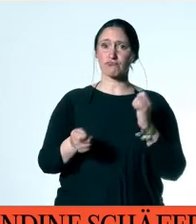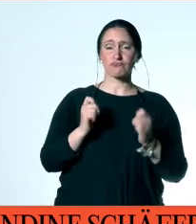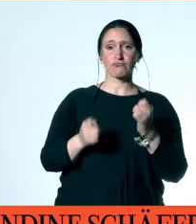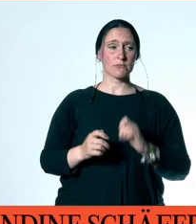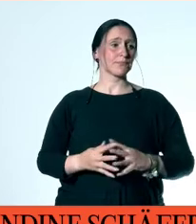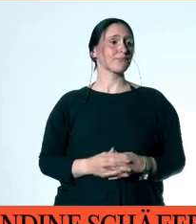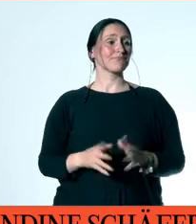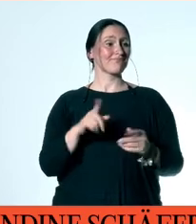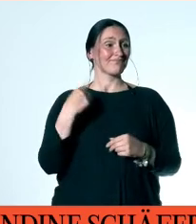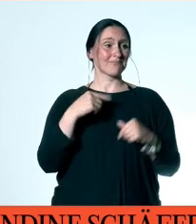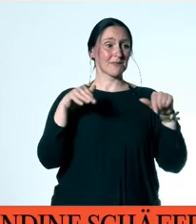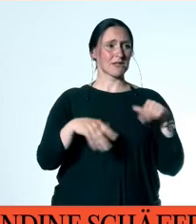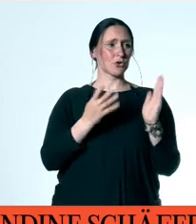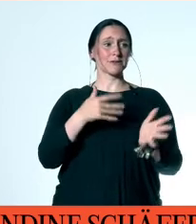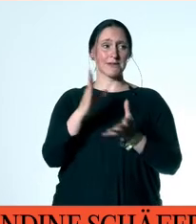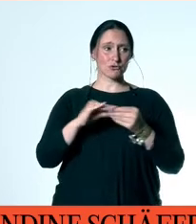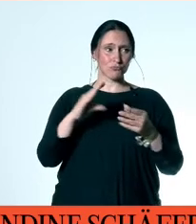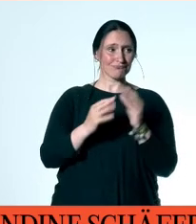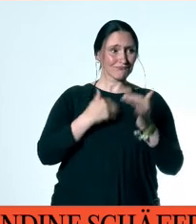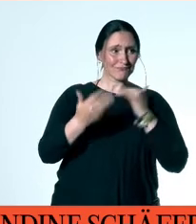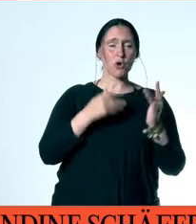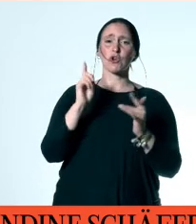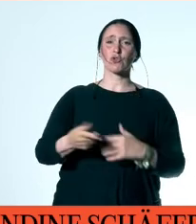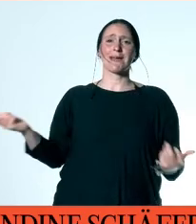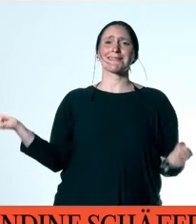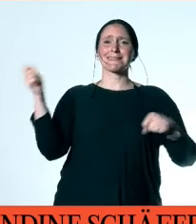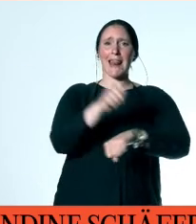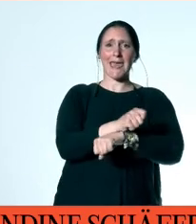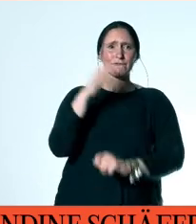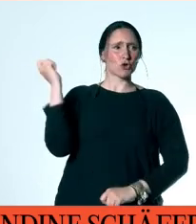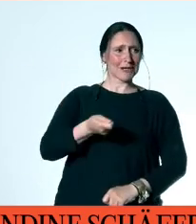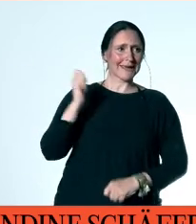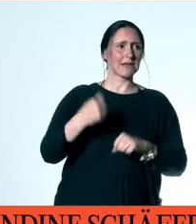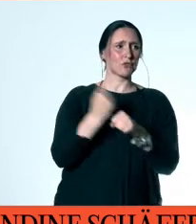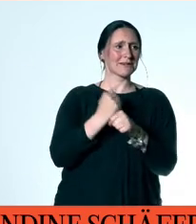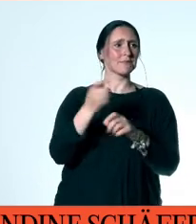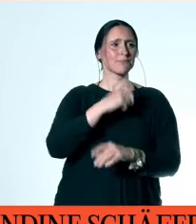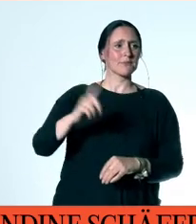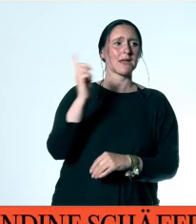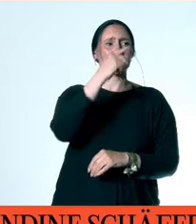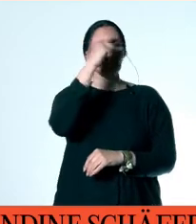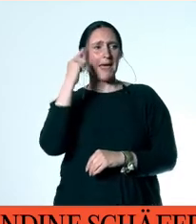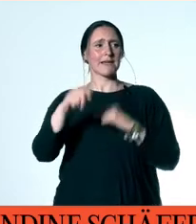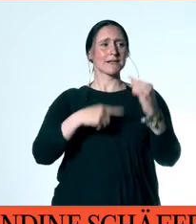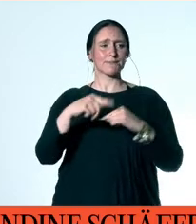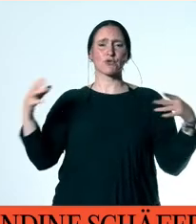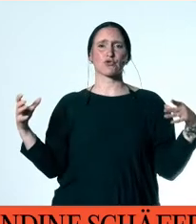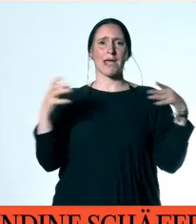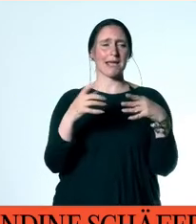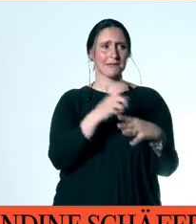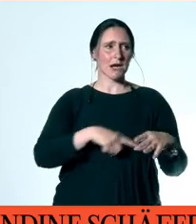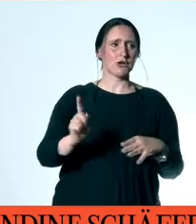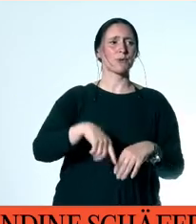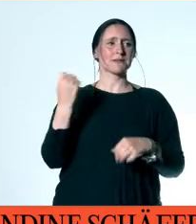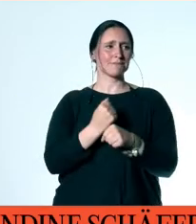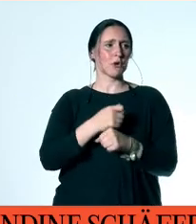A nosotros siempre nos decían que para la época de la esclavitud, que era la única manera que los negros tenían para estar